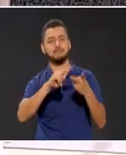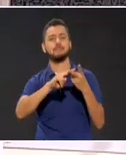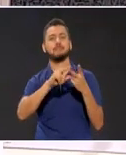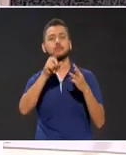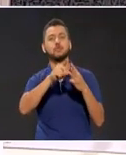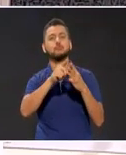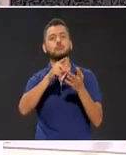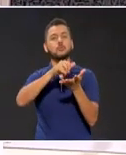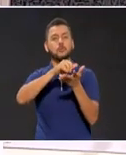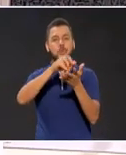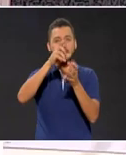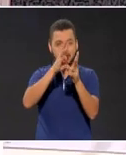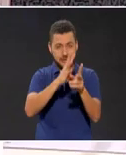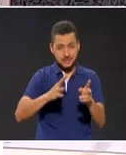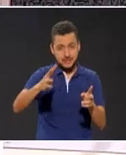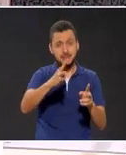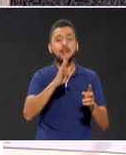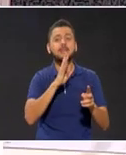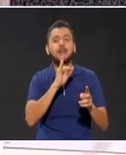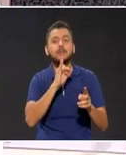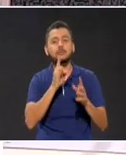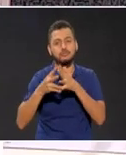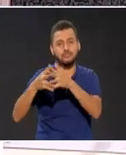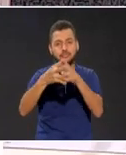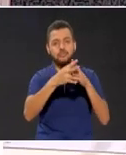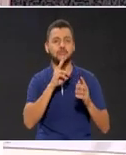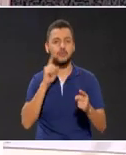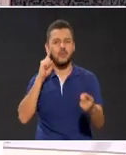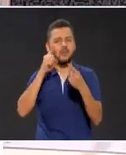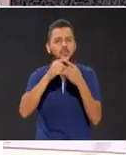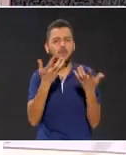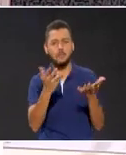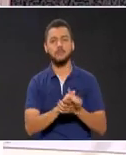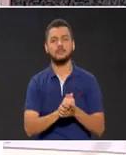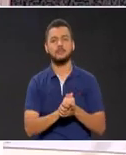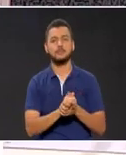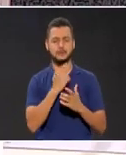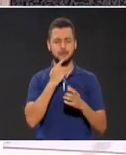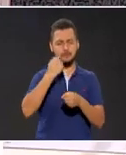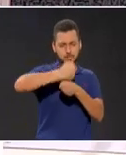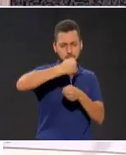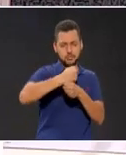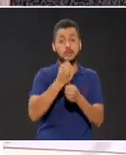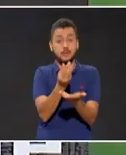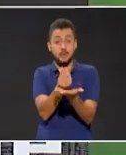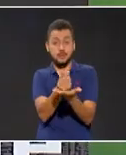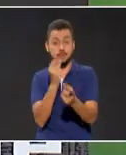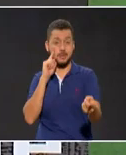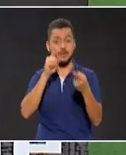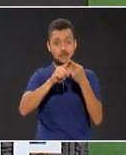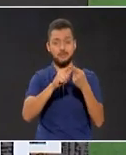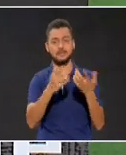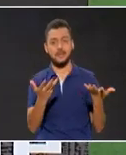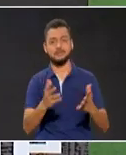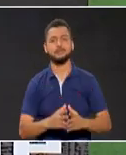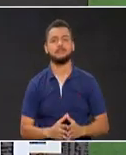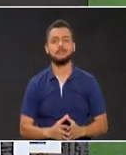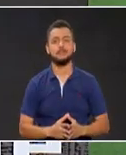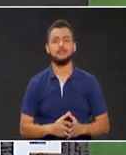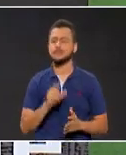e implica una inversión importante, pero también un retorno altísimo, no solamente económico, sino social. Cierra la ronda Juan